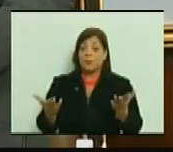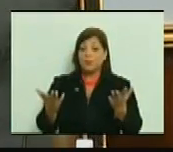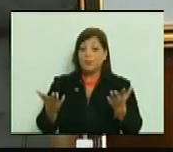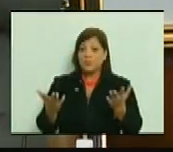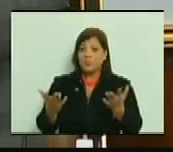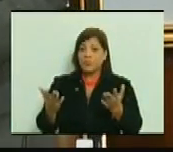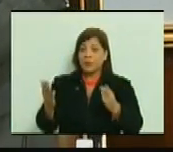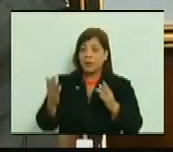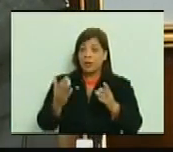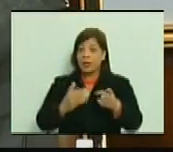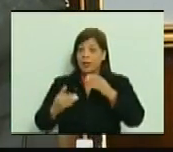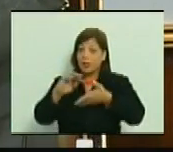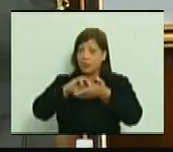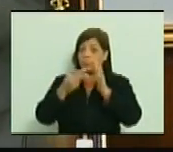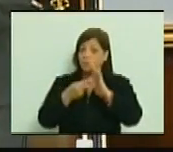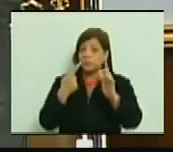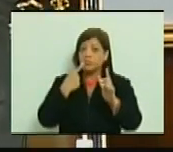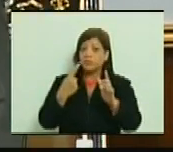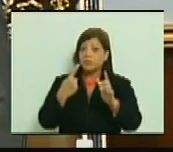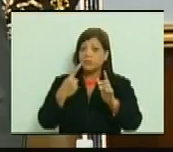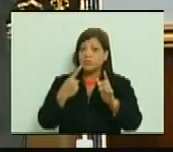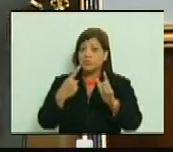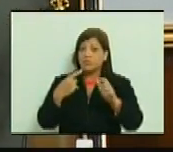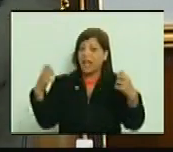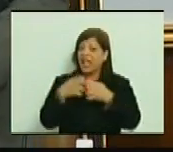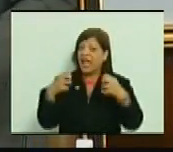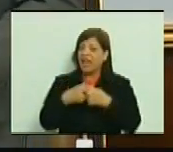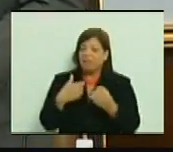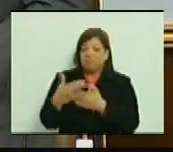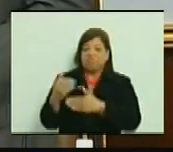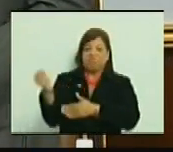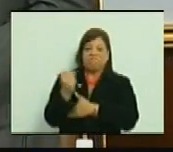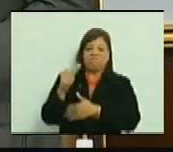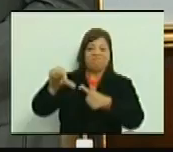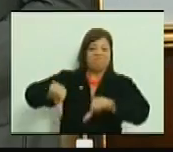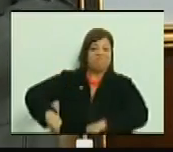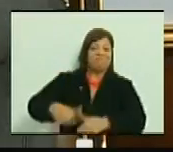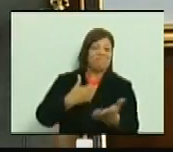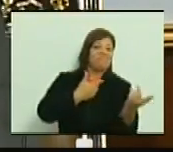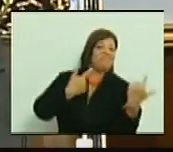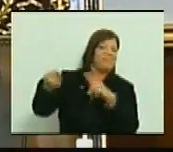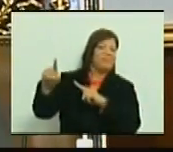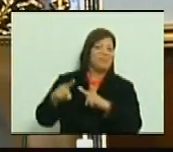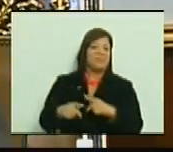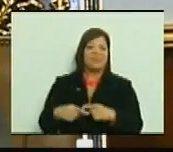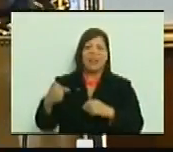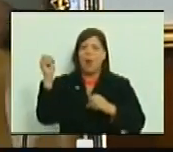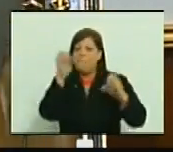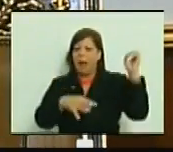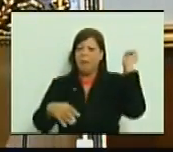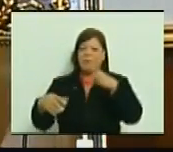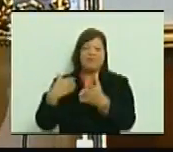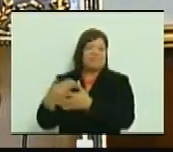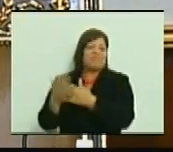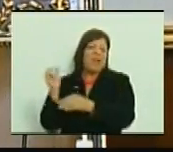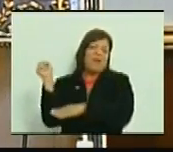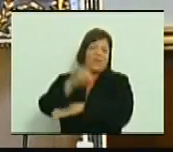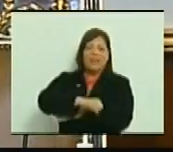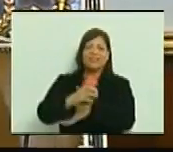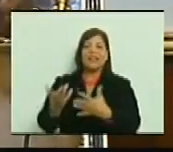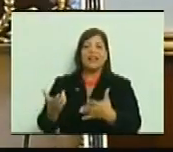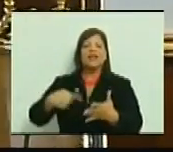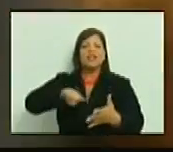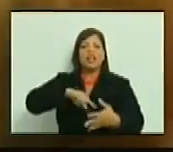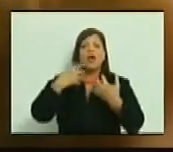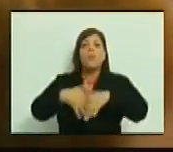con producción no hay guerra económica que valga, chico. Con producción no hay guarimba económica que valga. Y lo que tenemos que